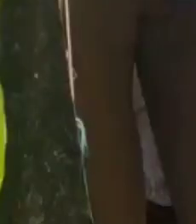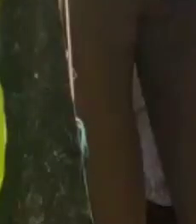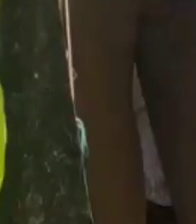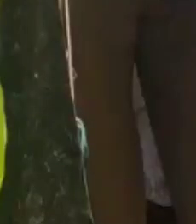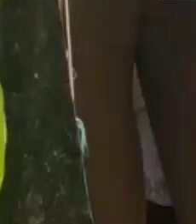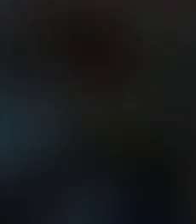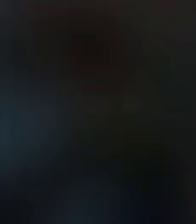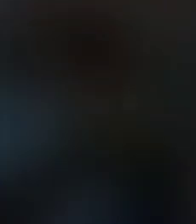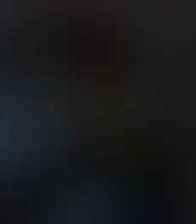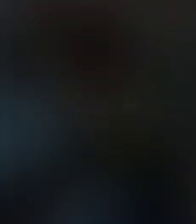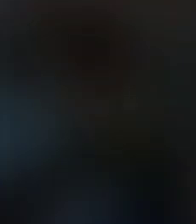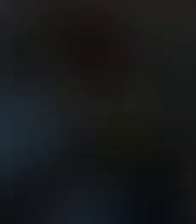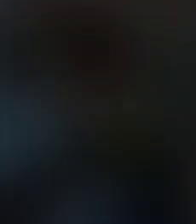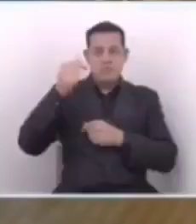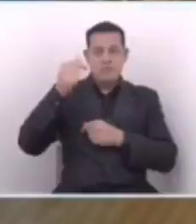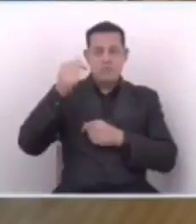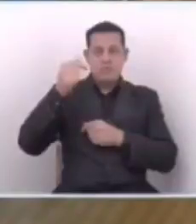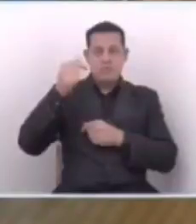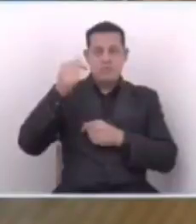defiende,